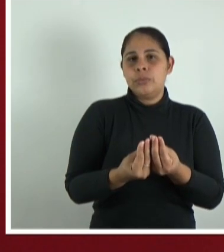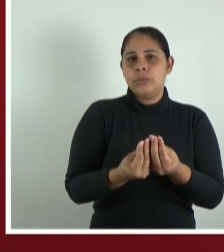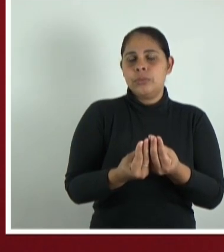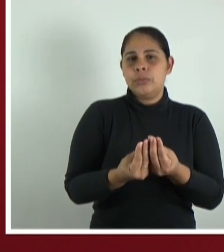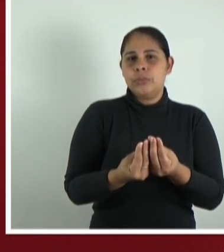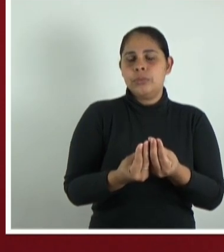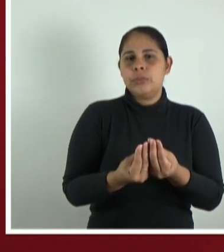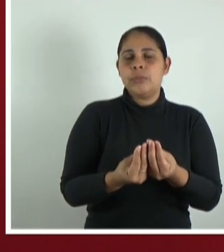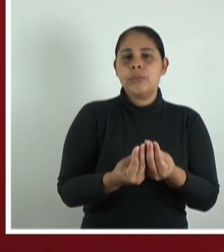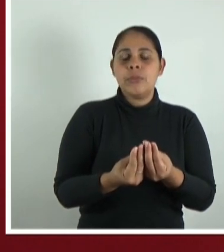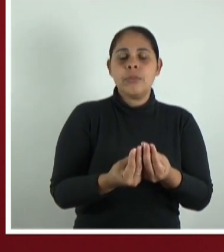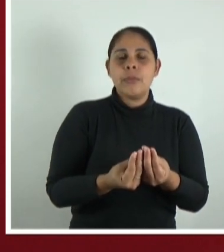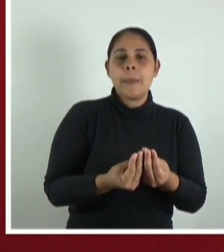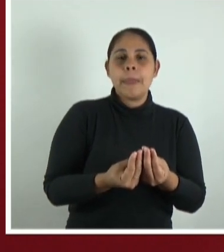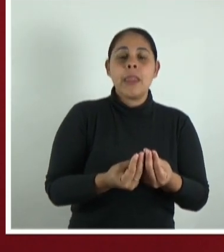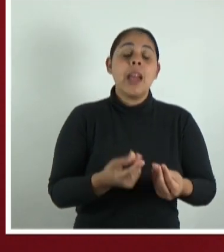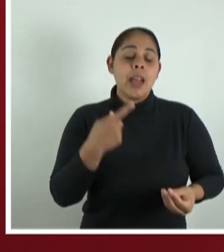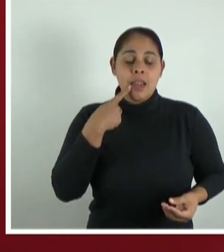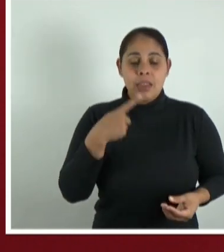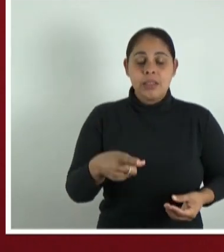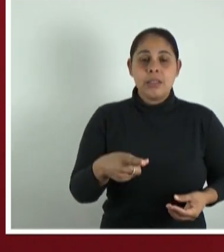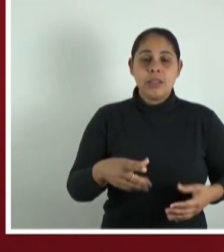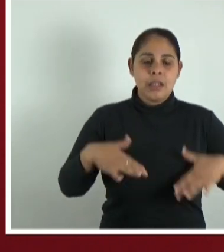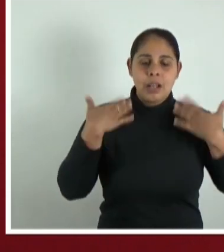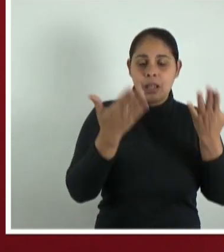Y Él dice, Él mismo os perfeccione.